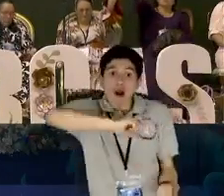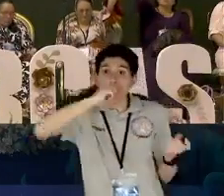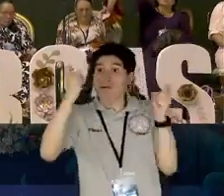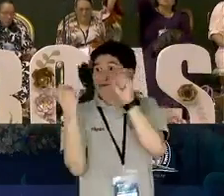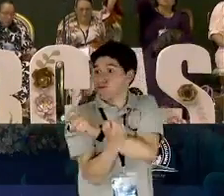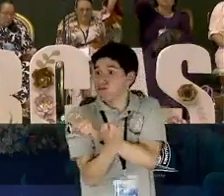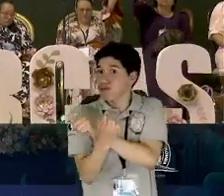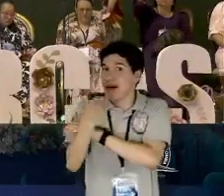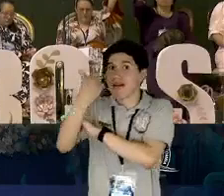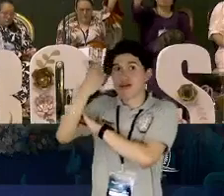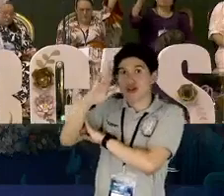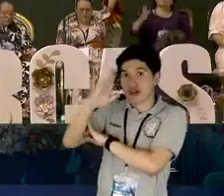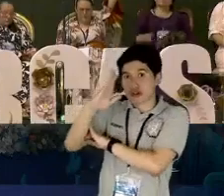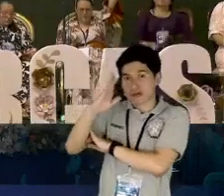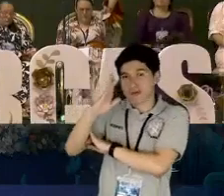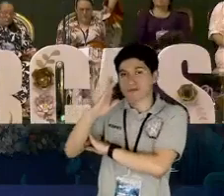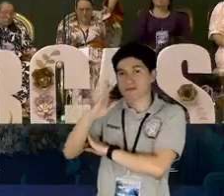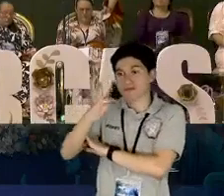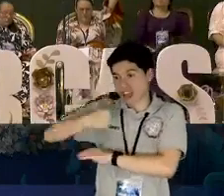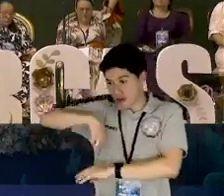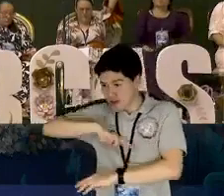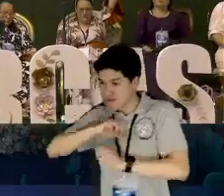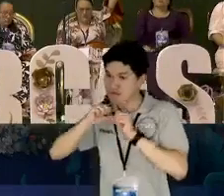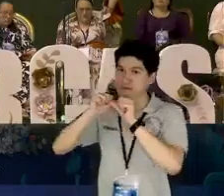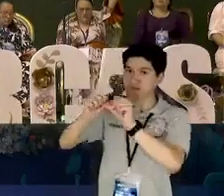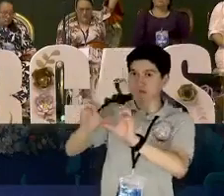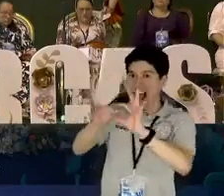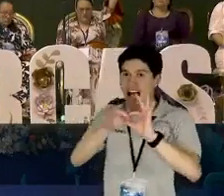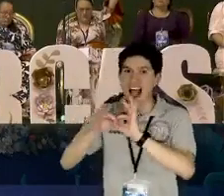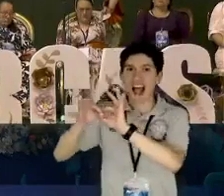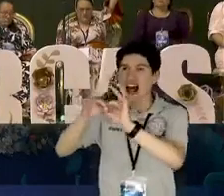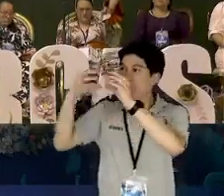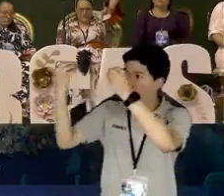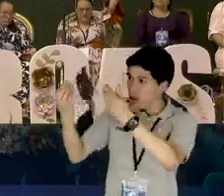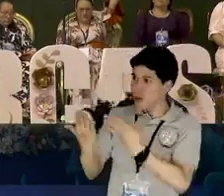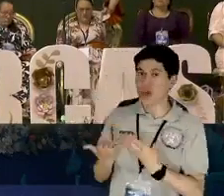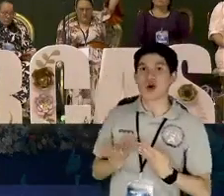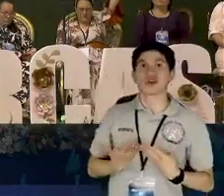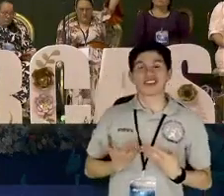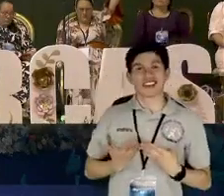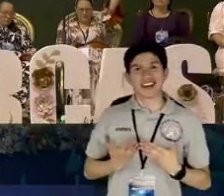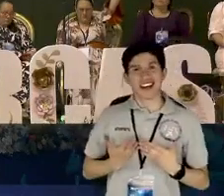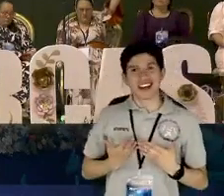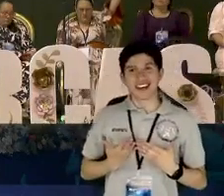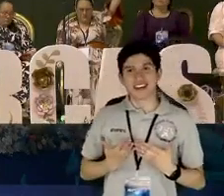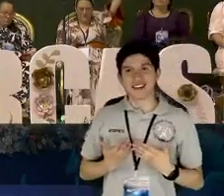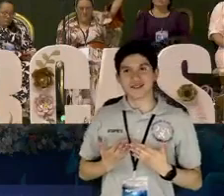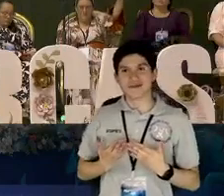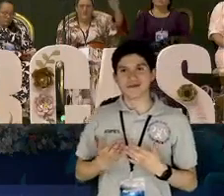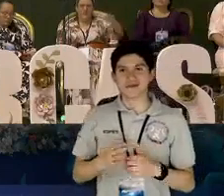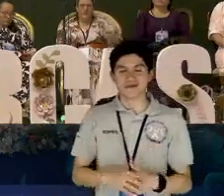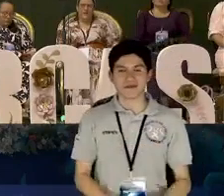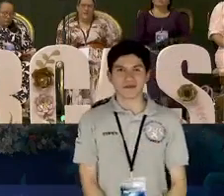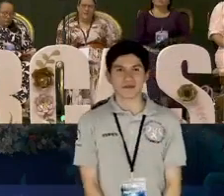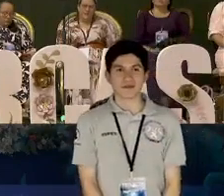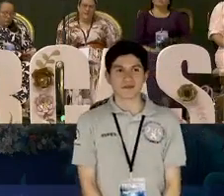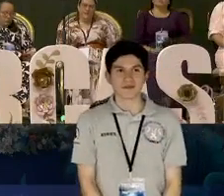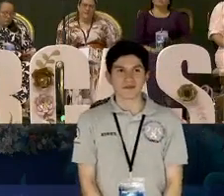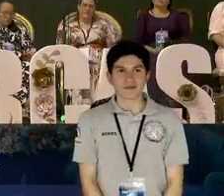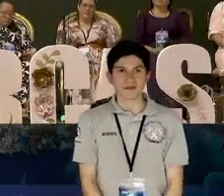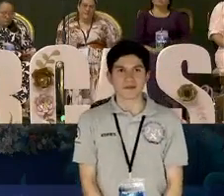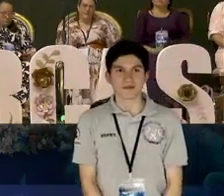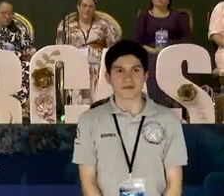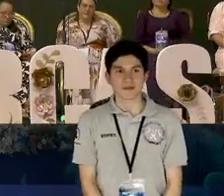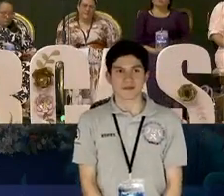medio de permanecer en la unidad, nos regala también identidad, porque somos parte del cuerpo. Aleluya, gloria